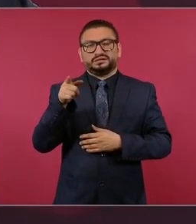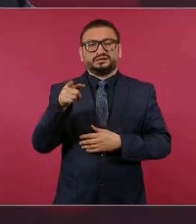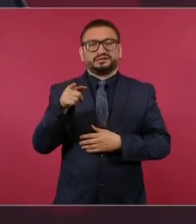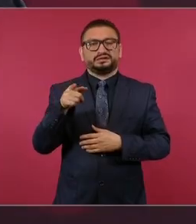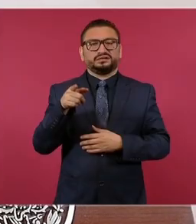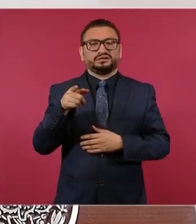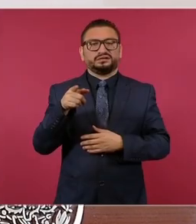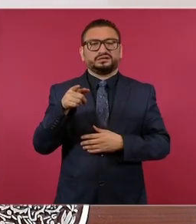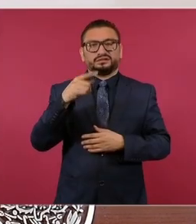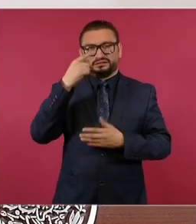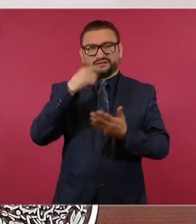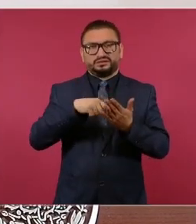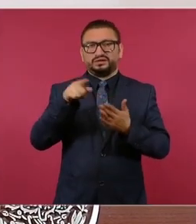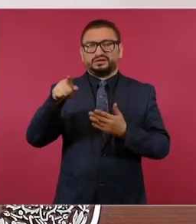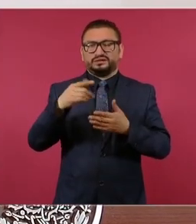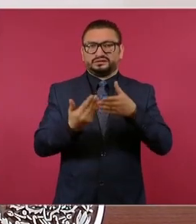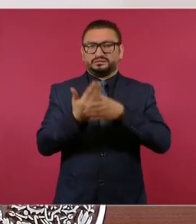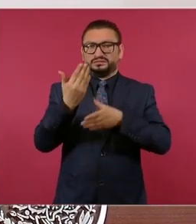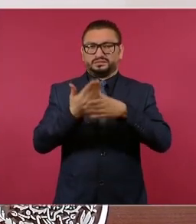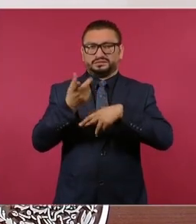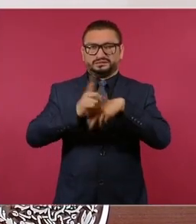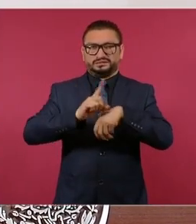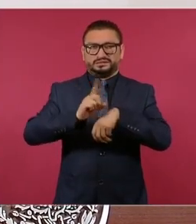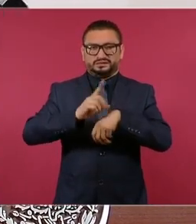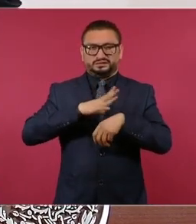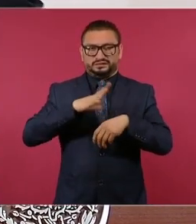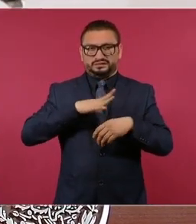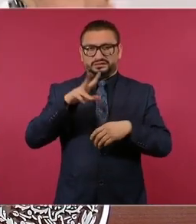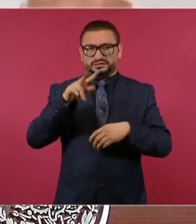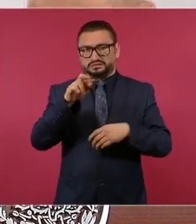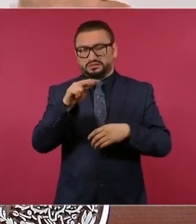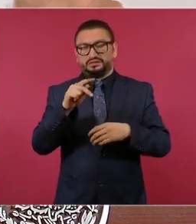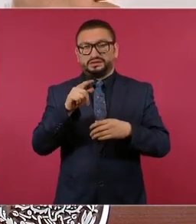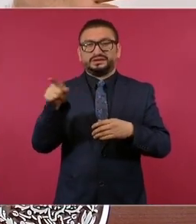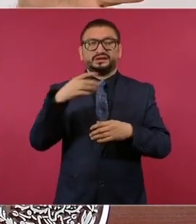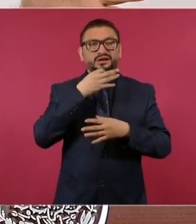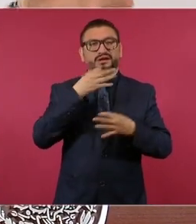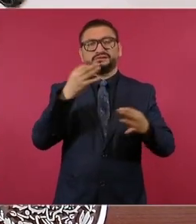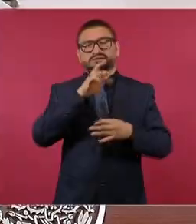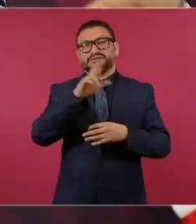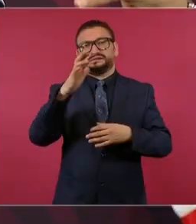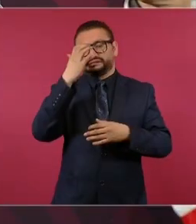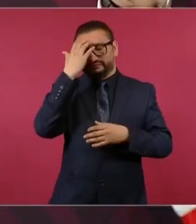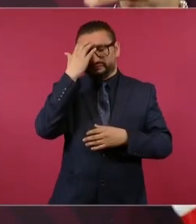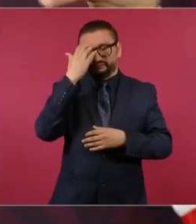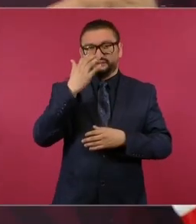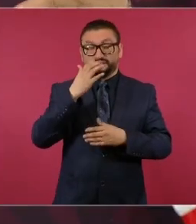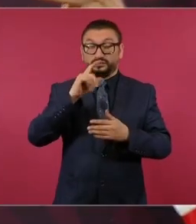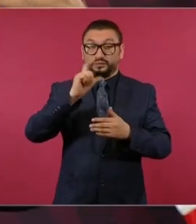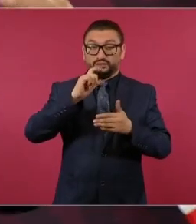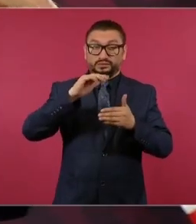Parece que tenía un programa diario en las mañanas, lo reconoce y